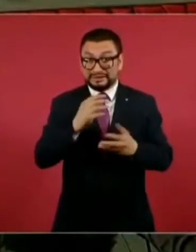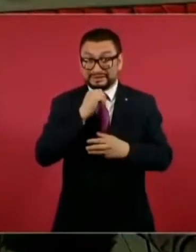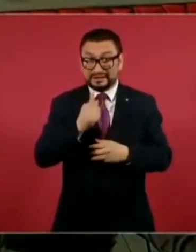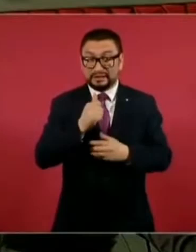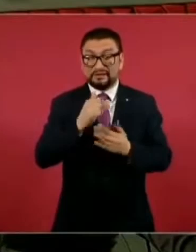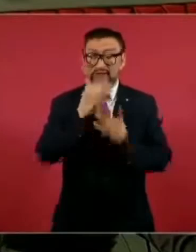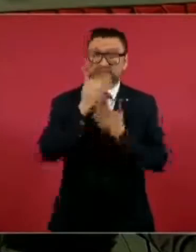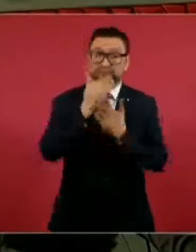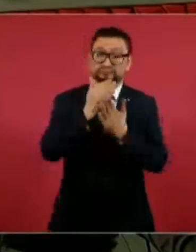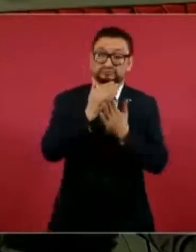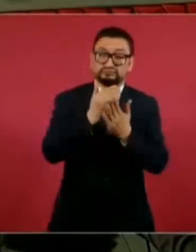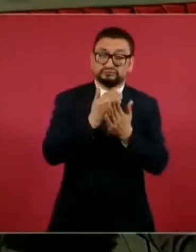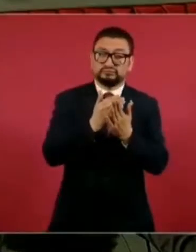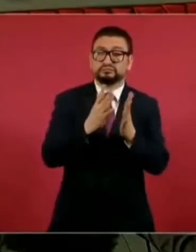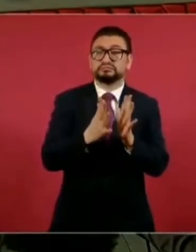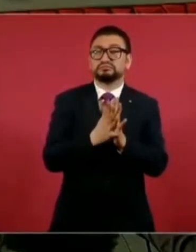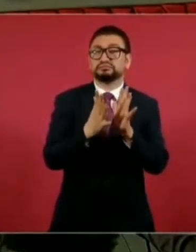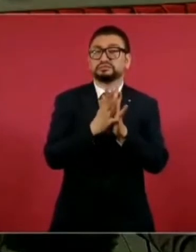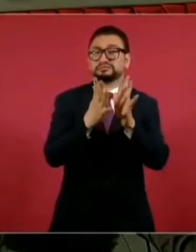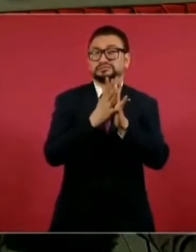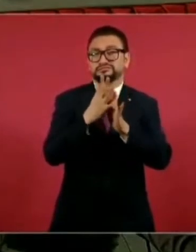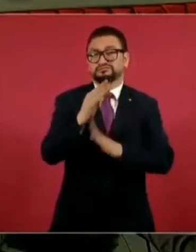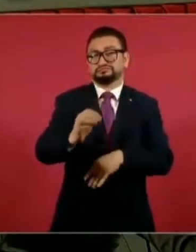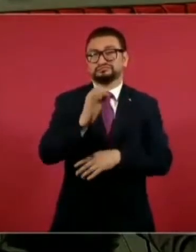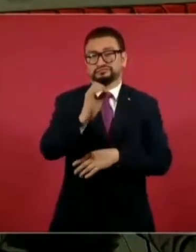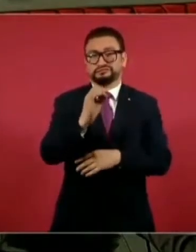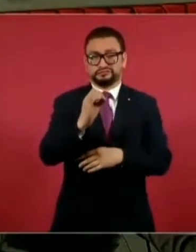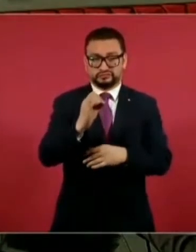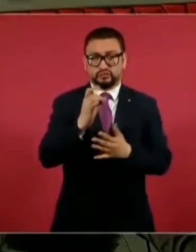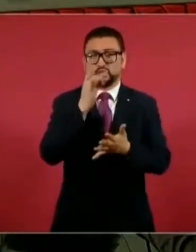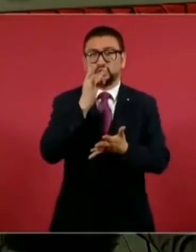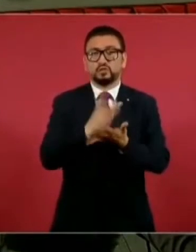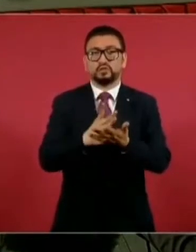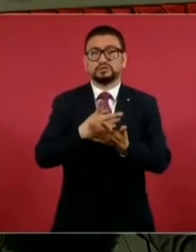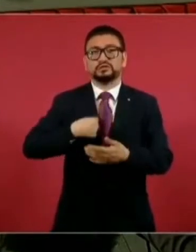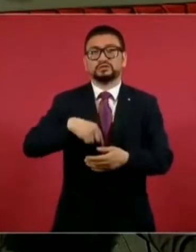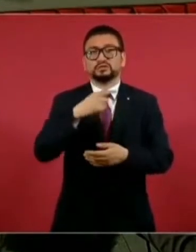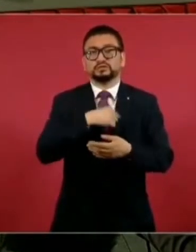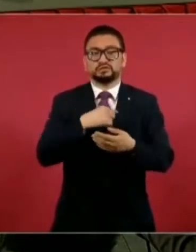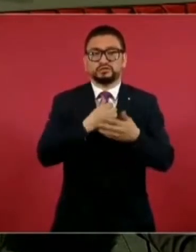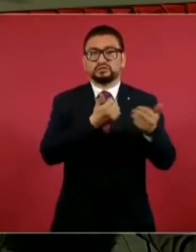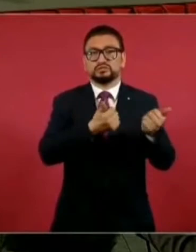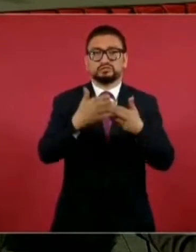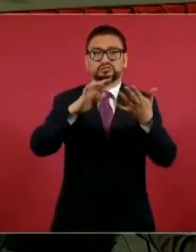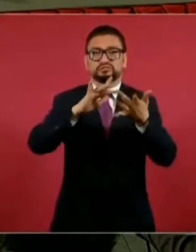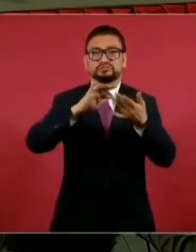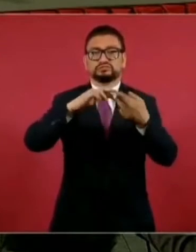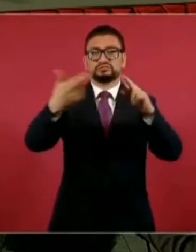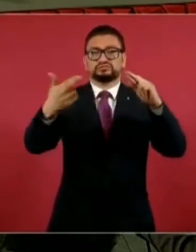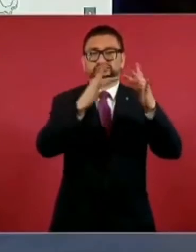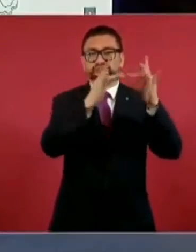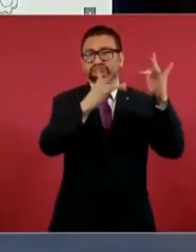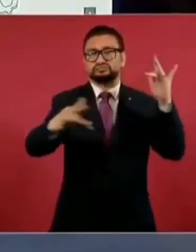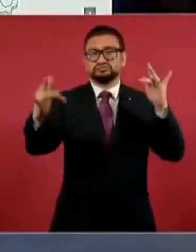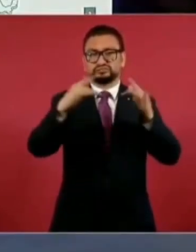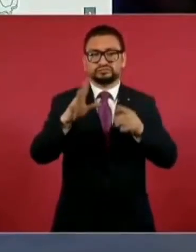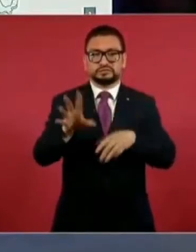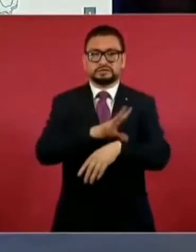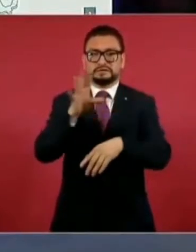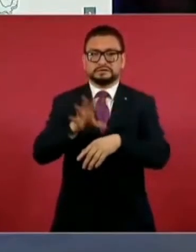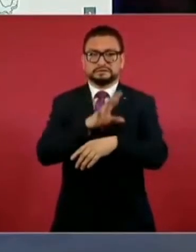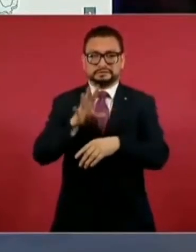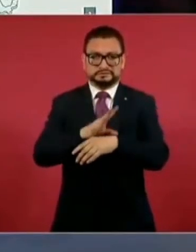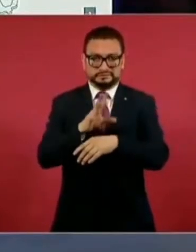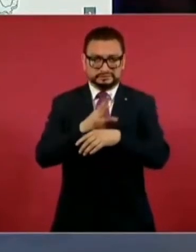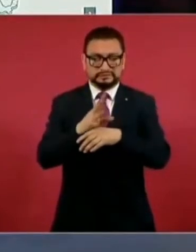hubiéramos llegado a una participación nula. Únicamente seríamos los transportistas de toda la energía que